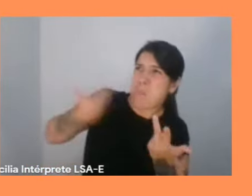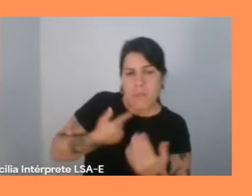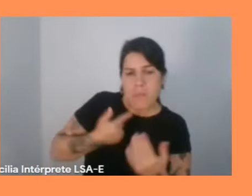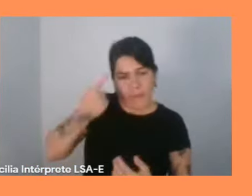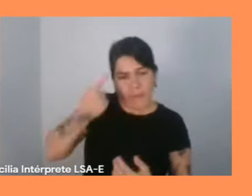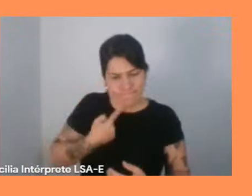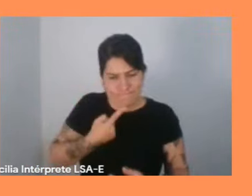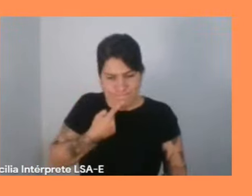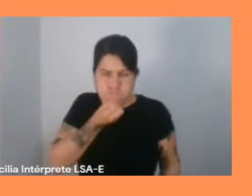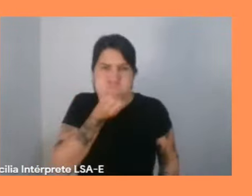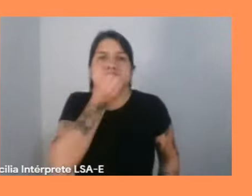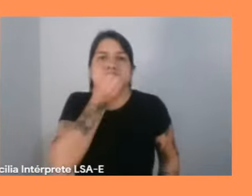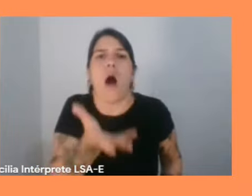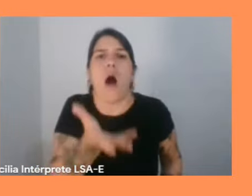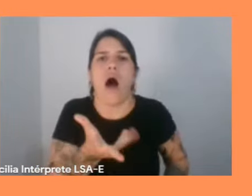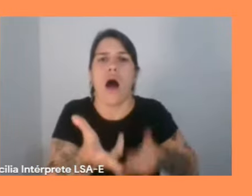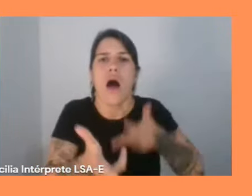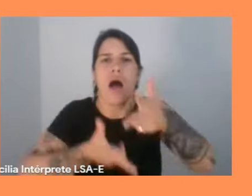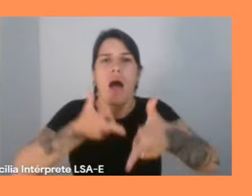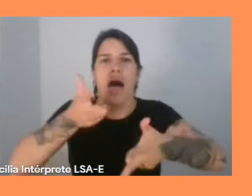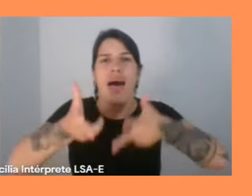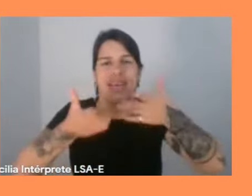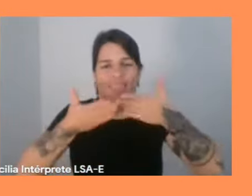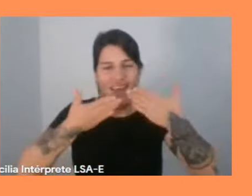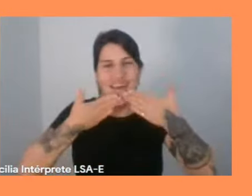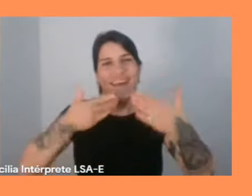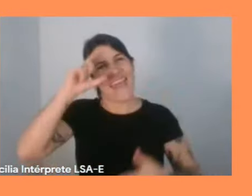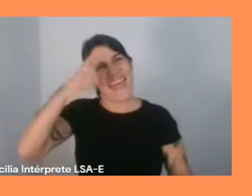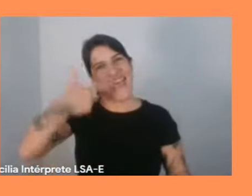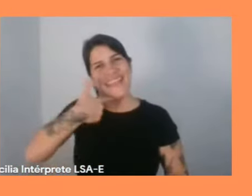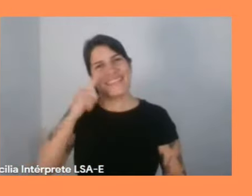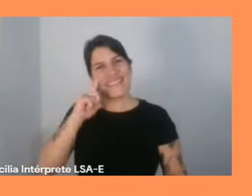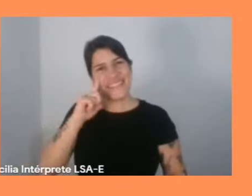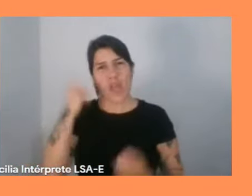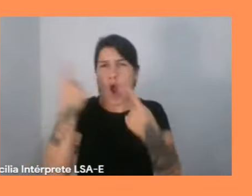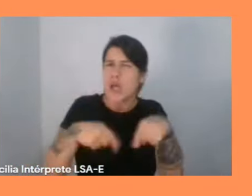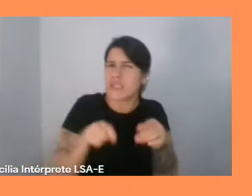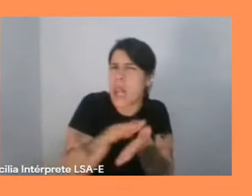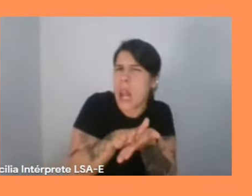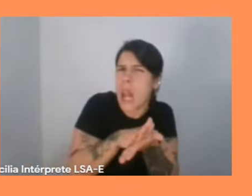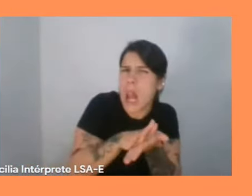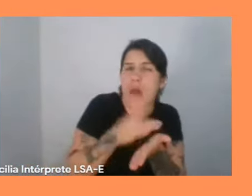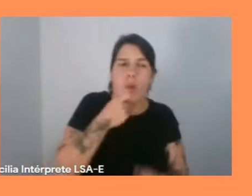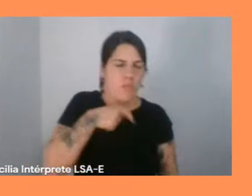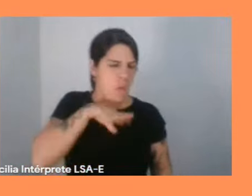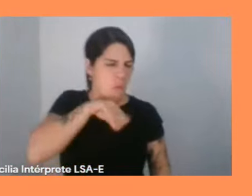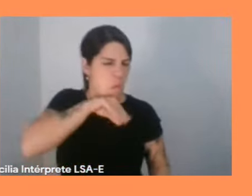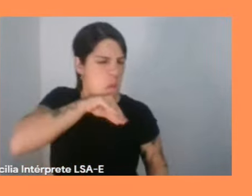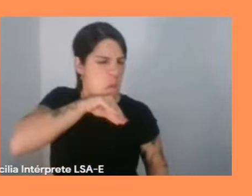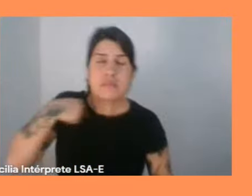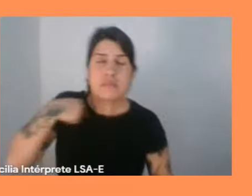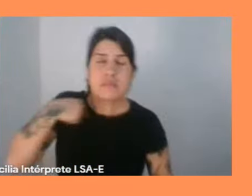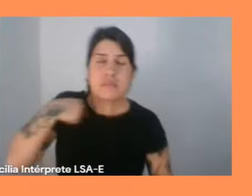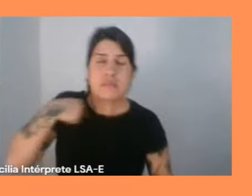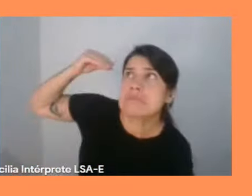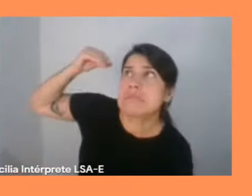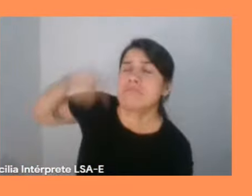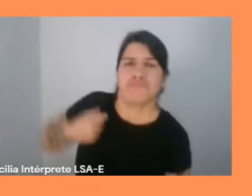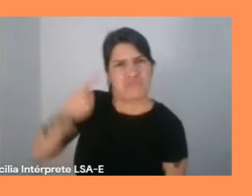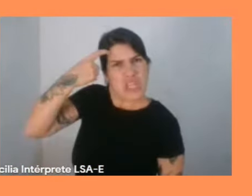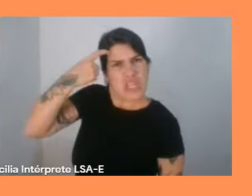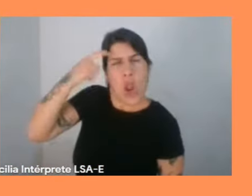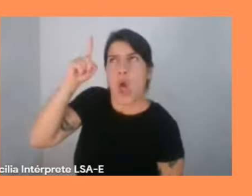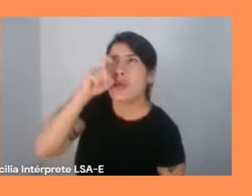mínimas, como pueden ser las psicológicas, o las extremas, como son los femicidios y la trata de personas.